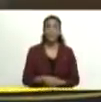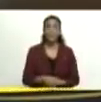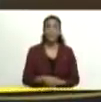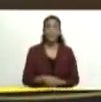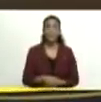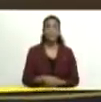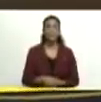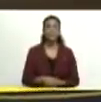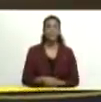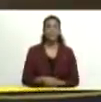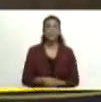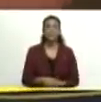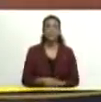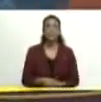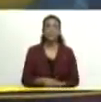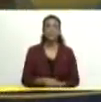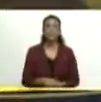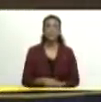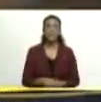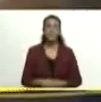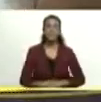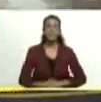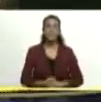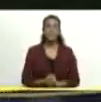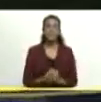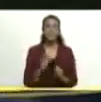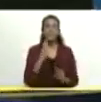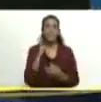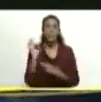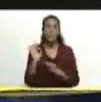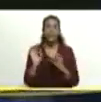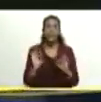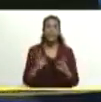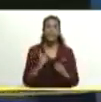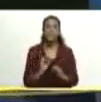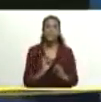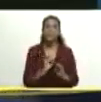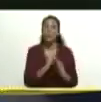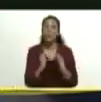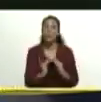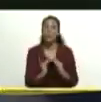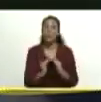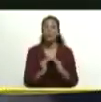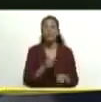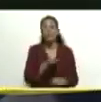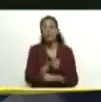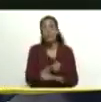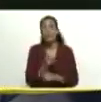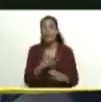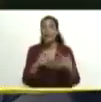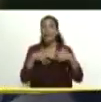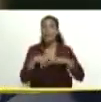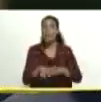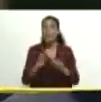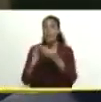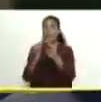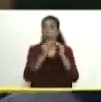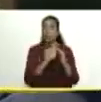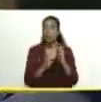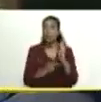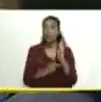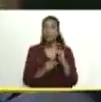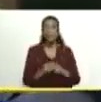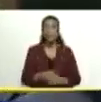¿Y tú dónde estudias? Yo estudié también en la Universidad Bolivariana, he graduado en la segunda corte, soy la jefa de la CID, del área integral comunitaria de la parroquia La